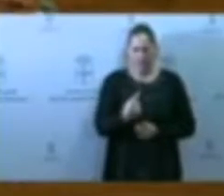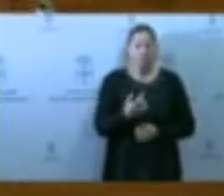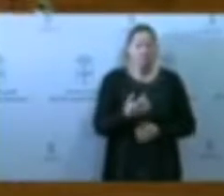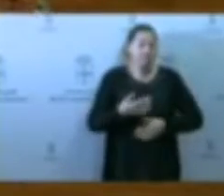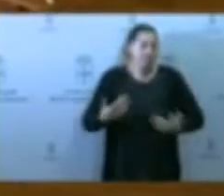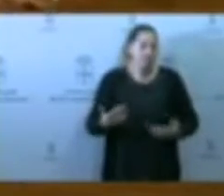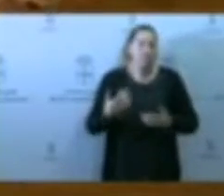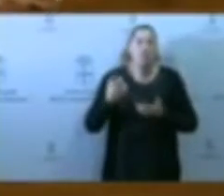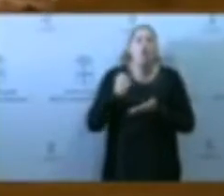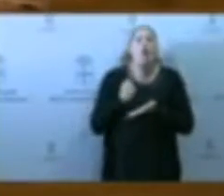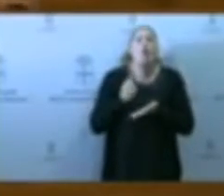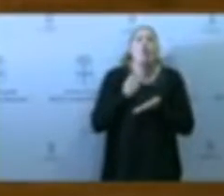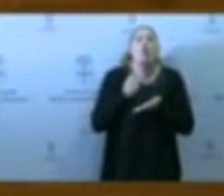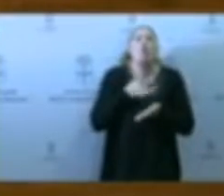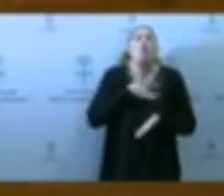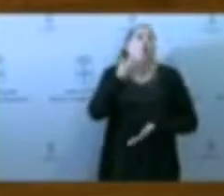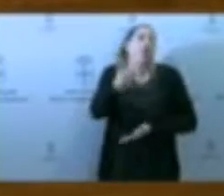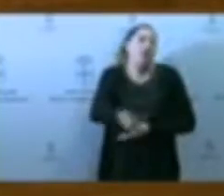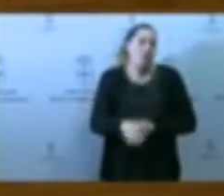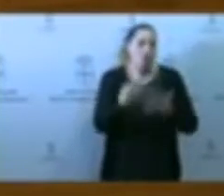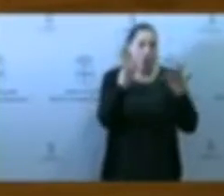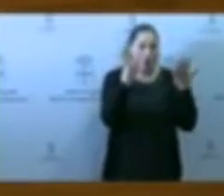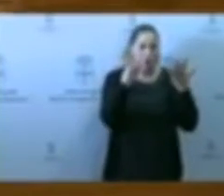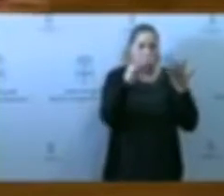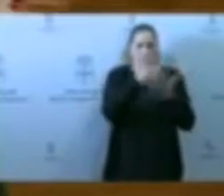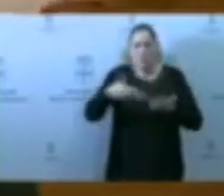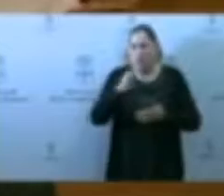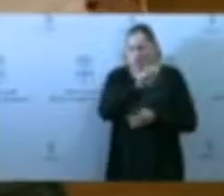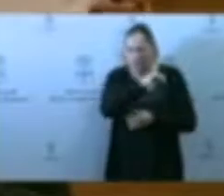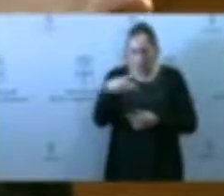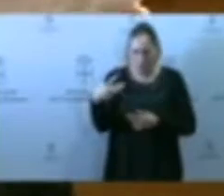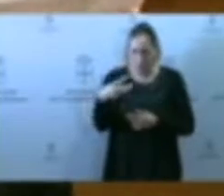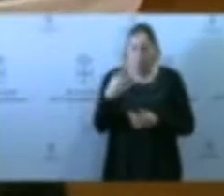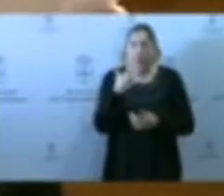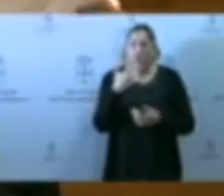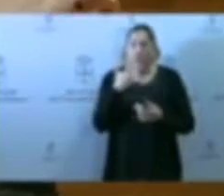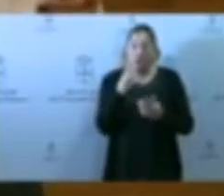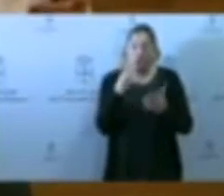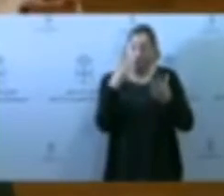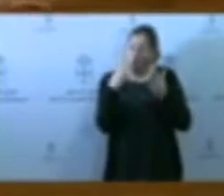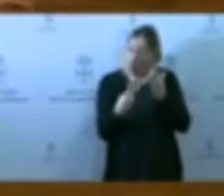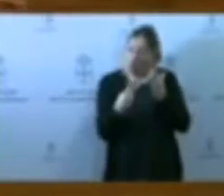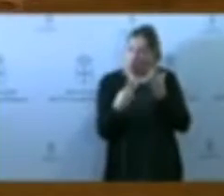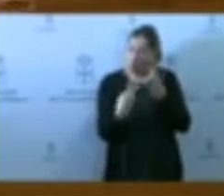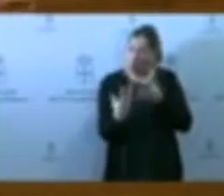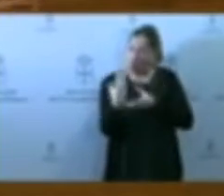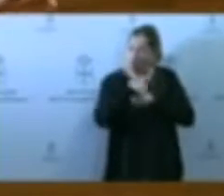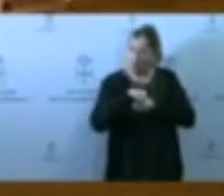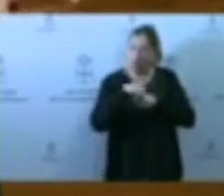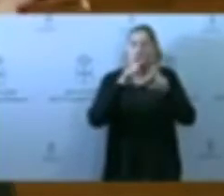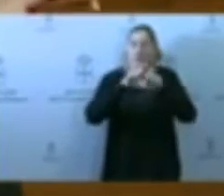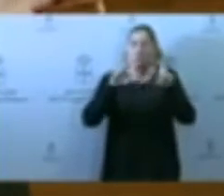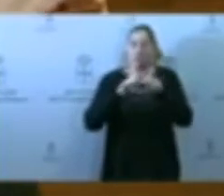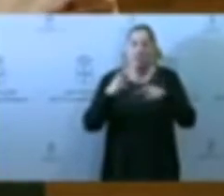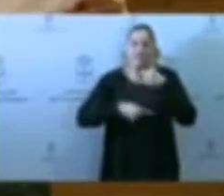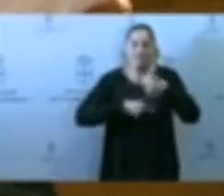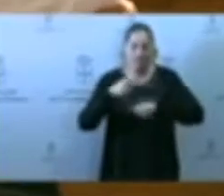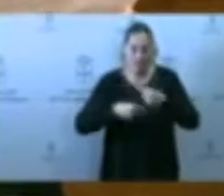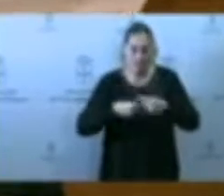una donación en Asturias de 8 millones de euros, de los cuales 2 corresponden a la empresa familiar, en